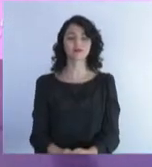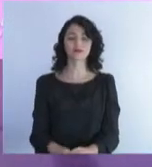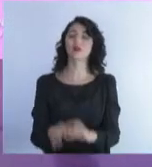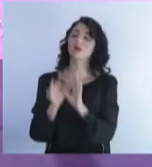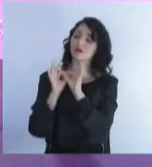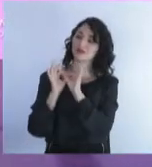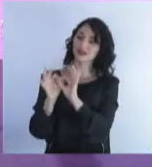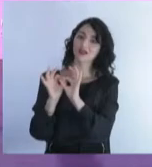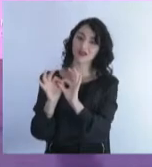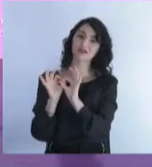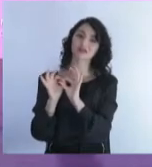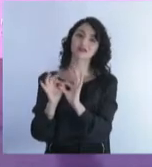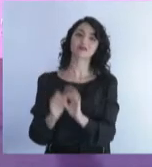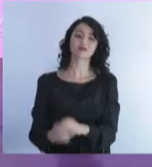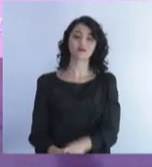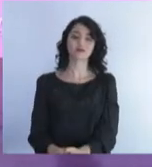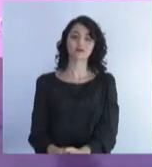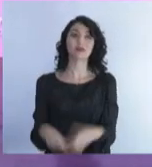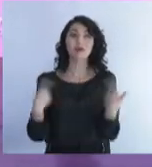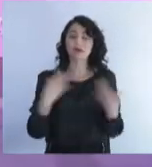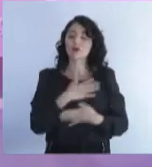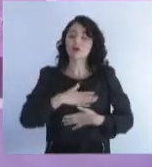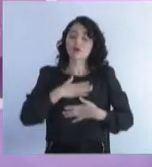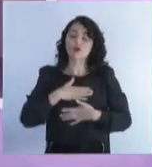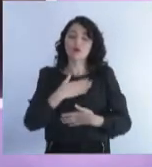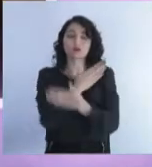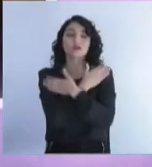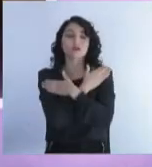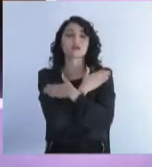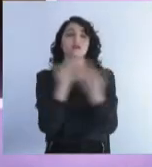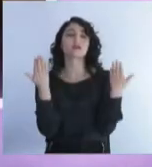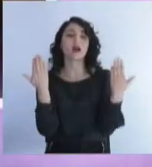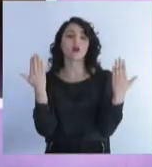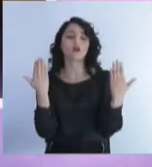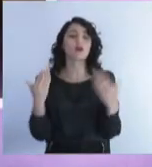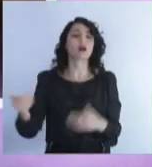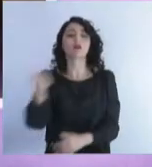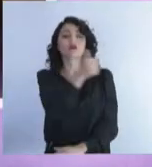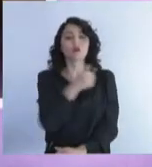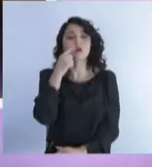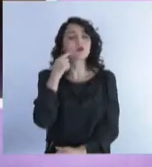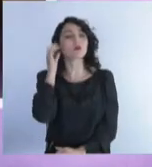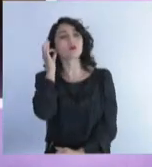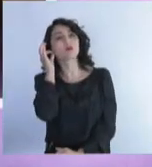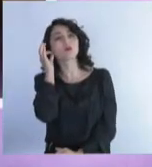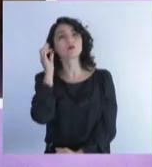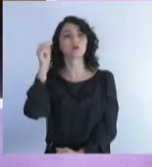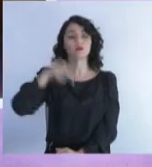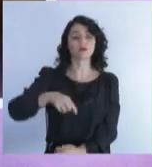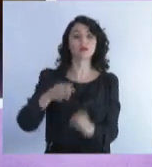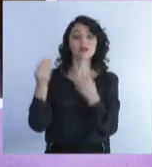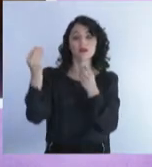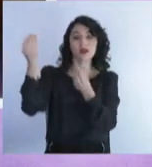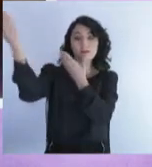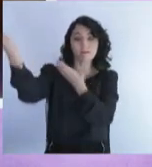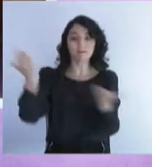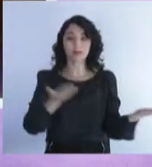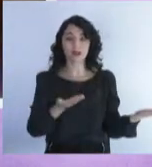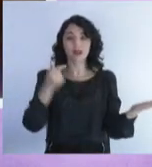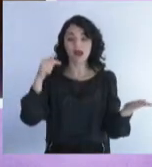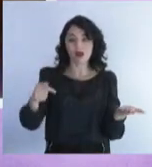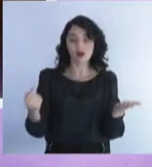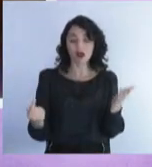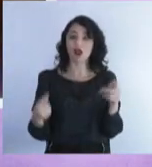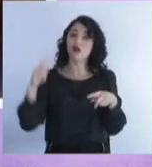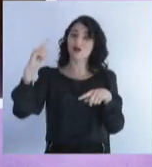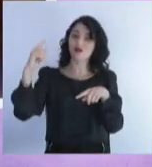gracias. Es un agrado poder saludar a los y las asistentes y darles la bienvenida a este nuevo